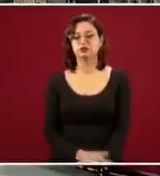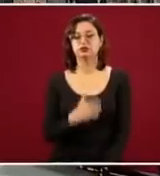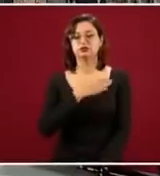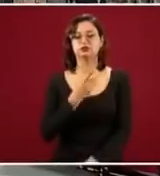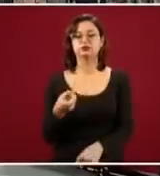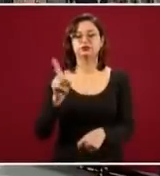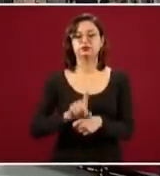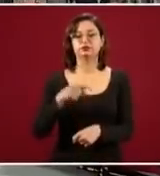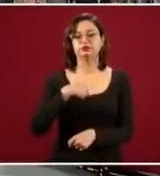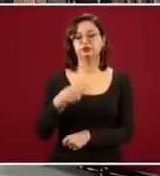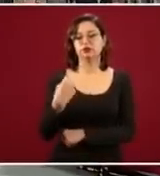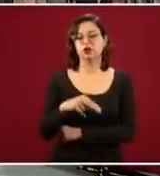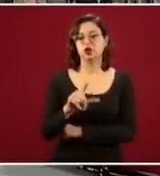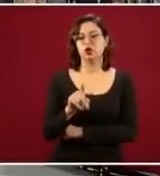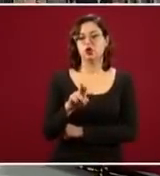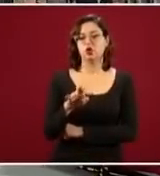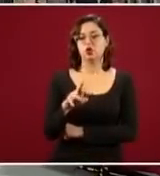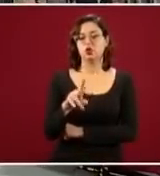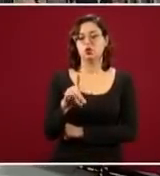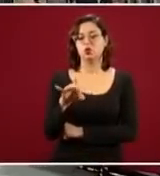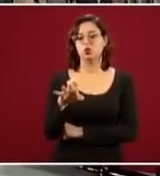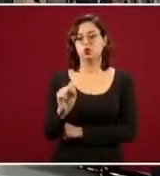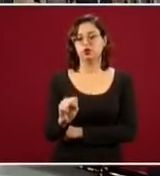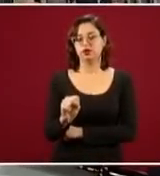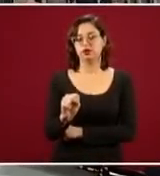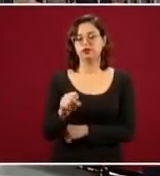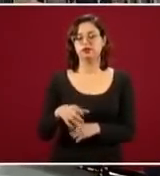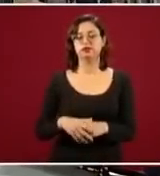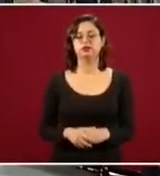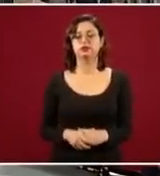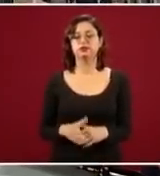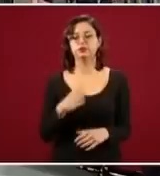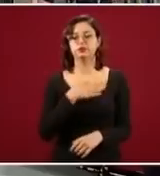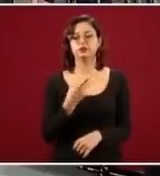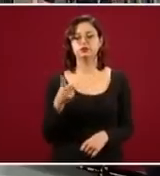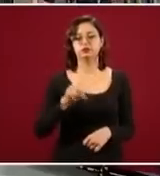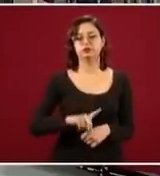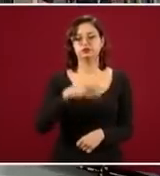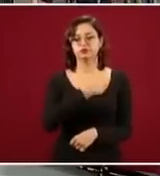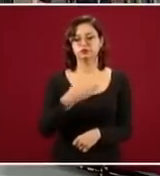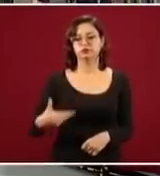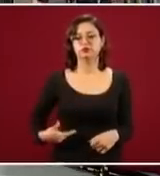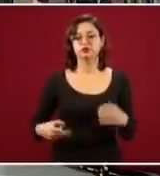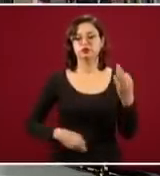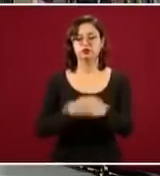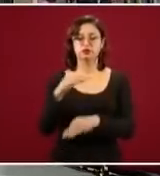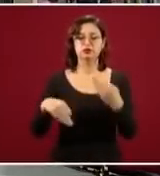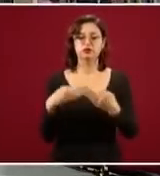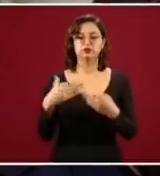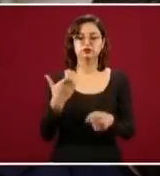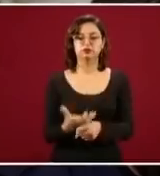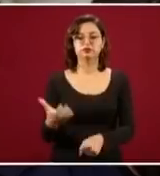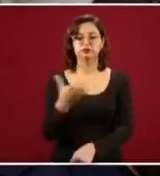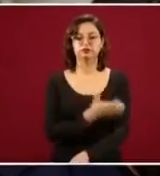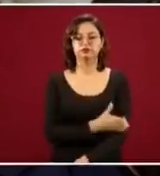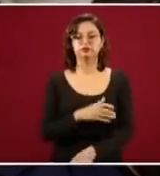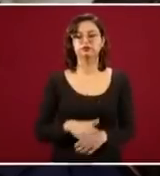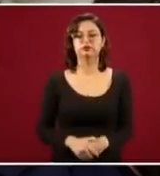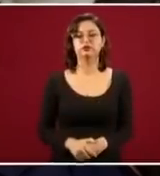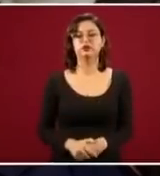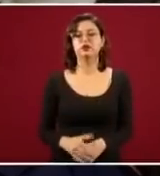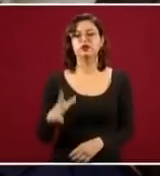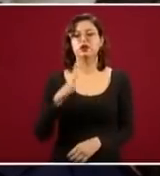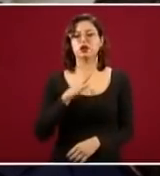Buenos días, soy Lourdes Piña Soria de Abarlovento Informa, contra viento y marea. Buenos días, presidente, buenos días a todos. Ya hubo un pronunciamiento